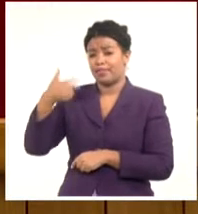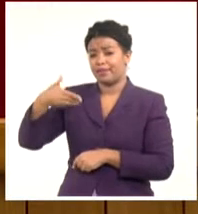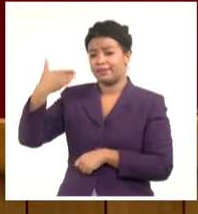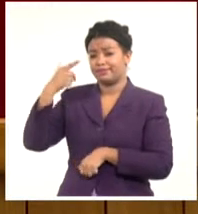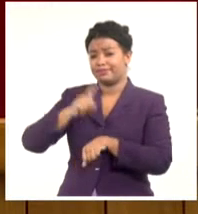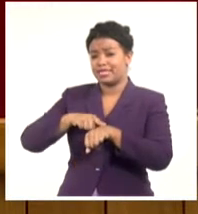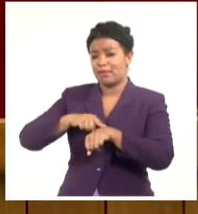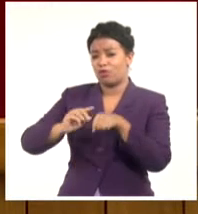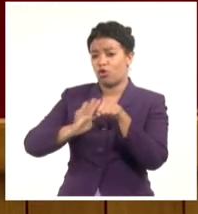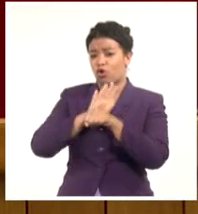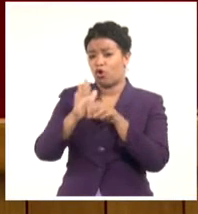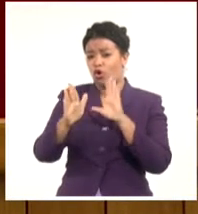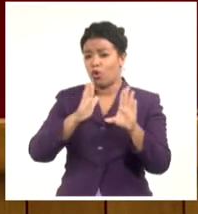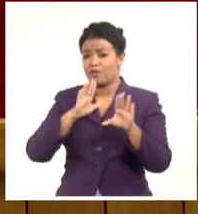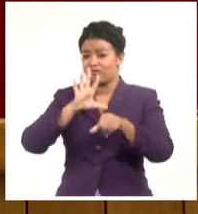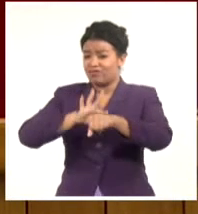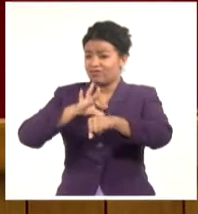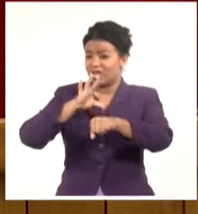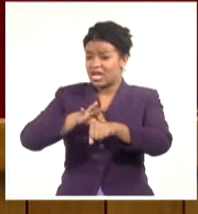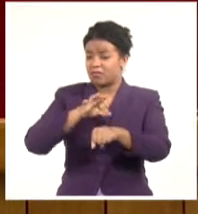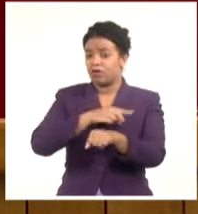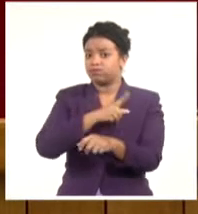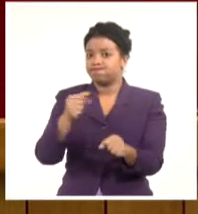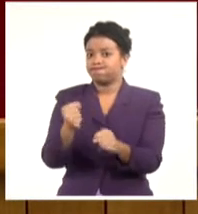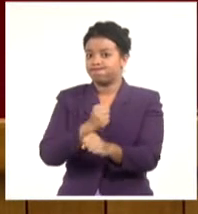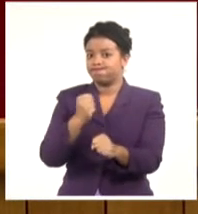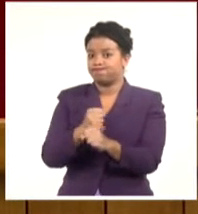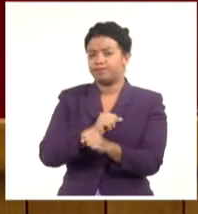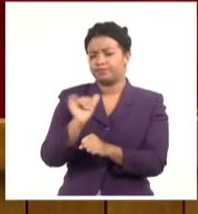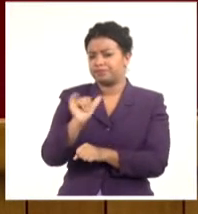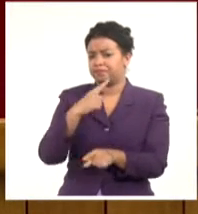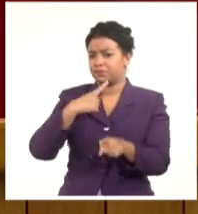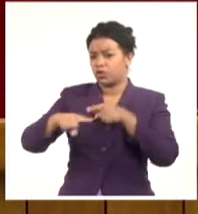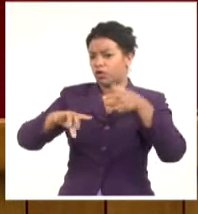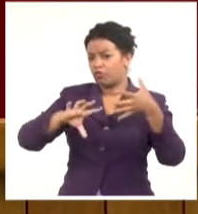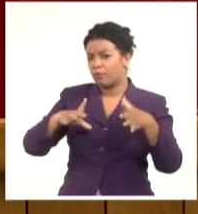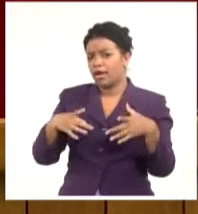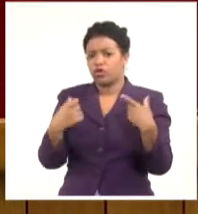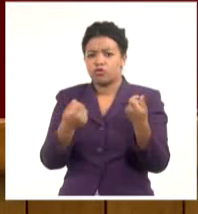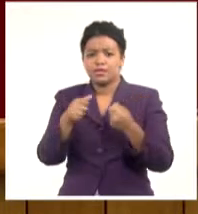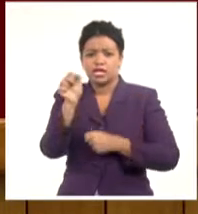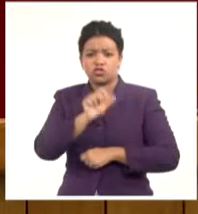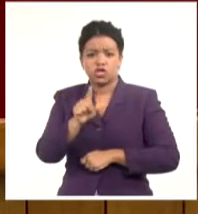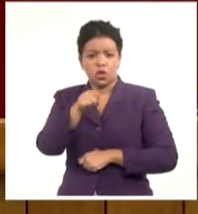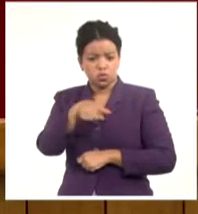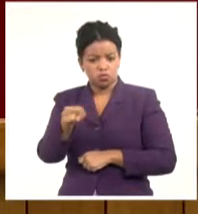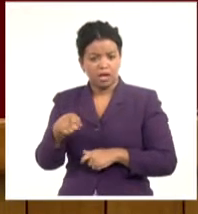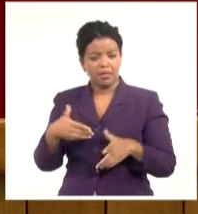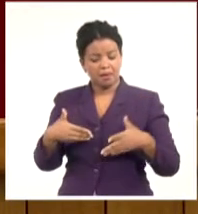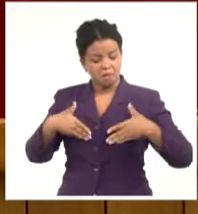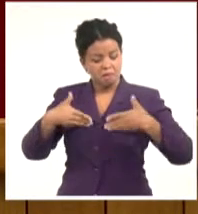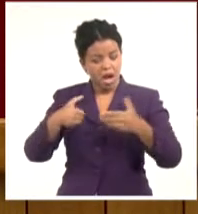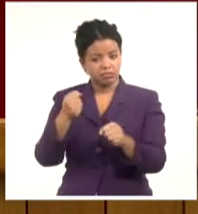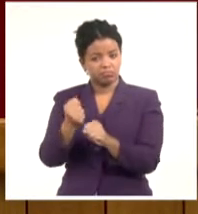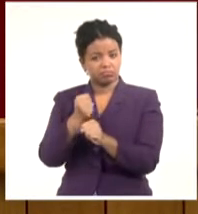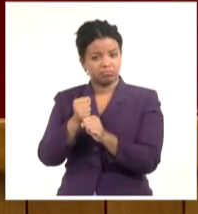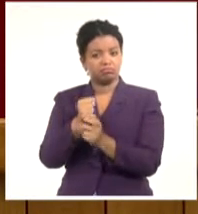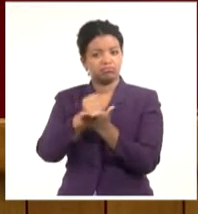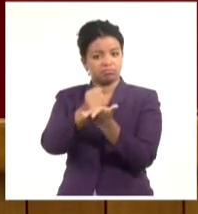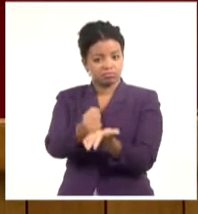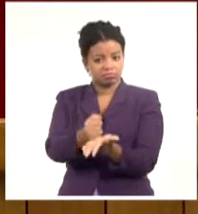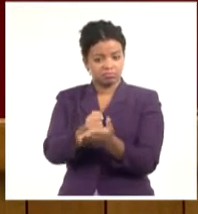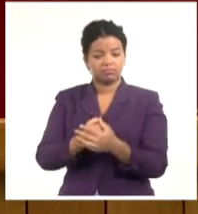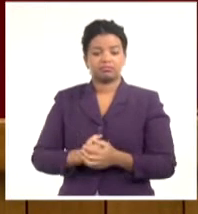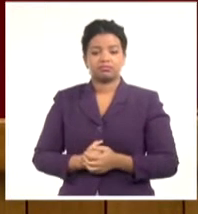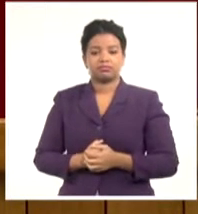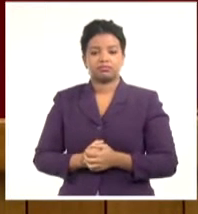COVID-19, junto a otras áreas económicas y sociales en las que ustedes decididamente participaron. Cuando